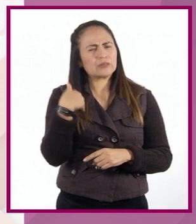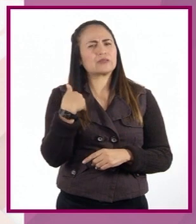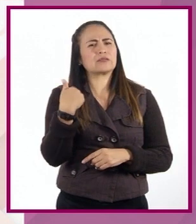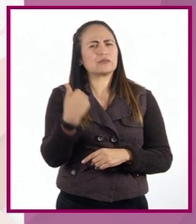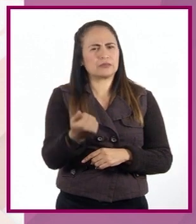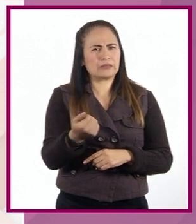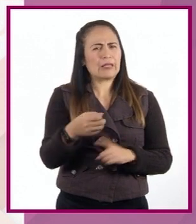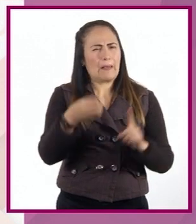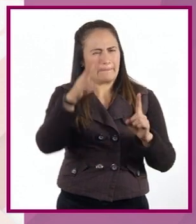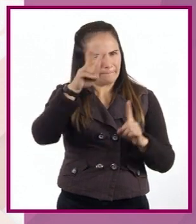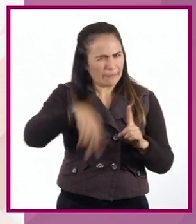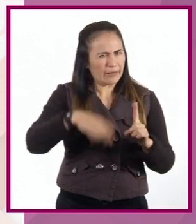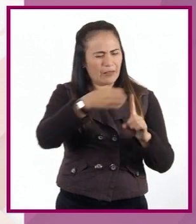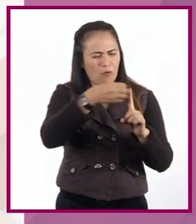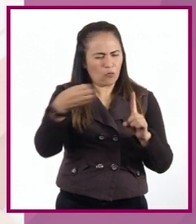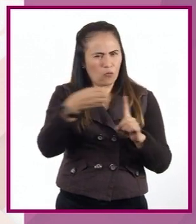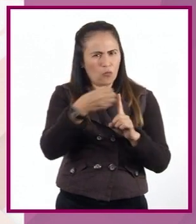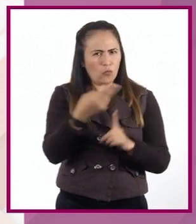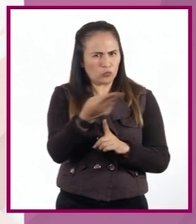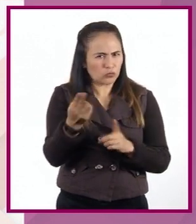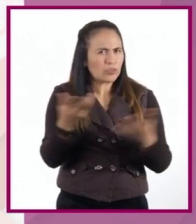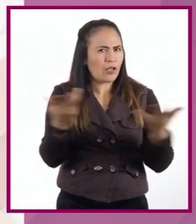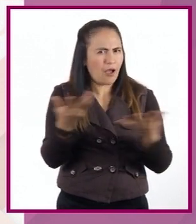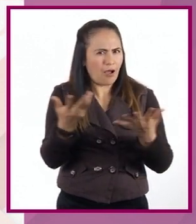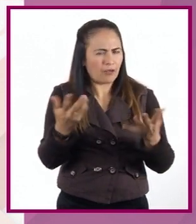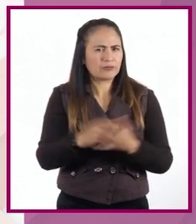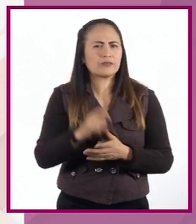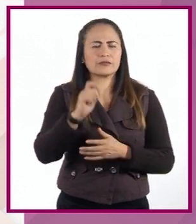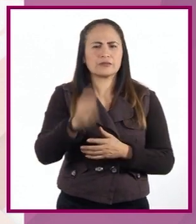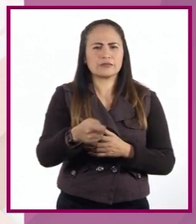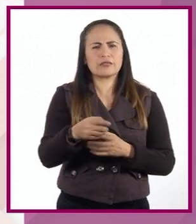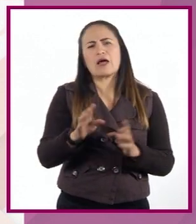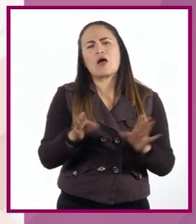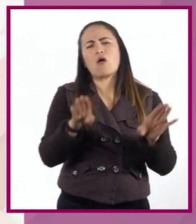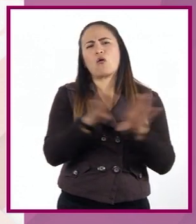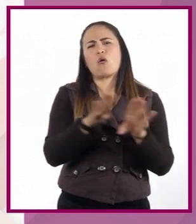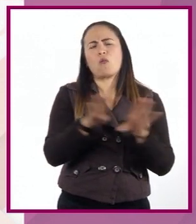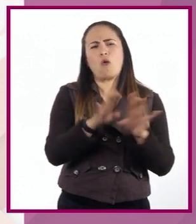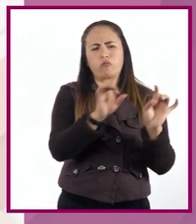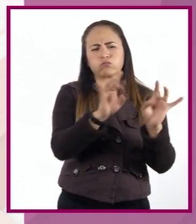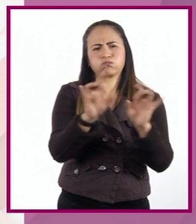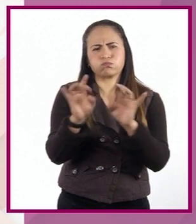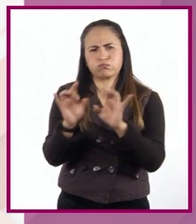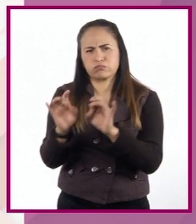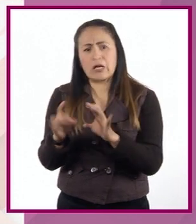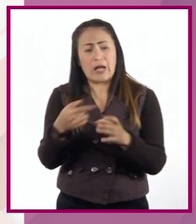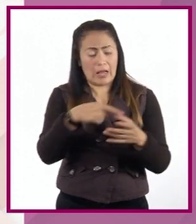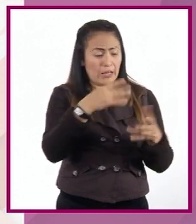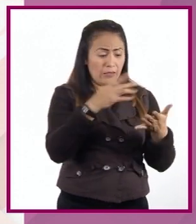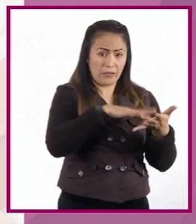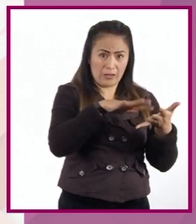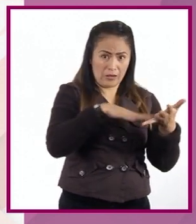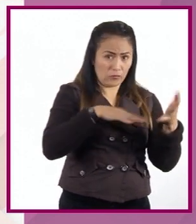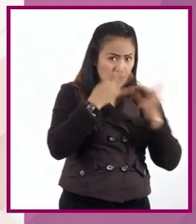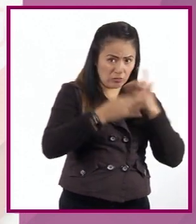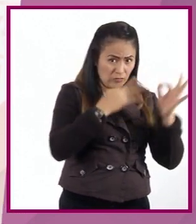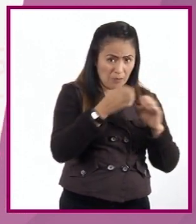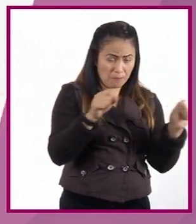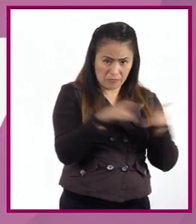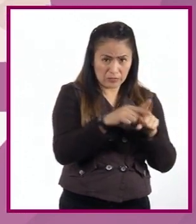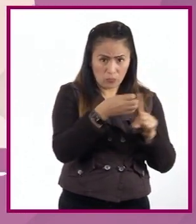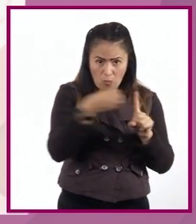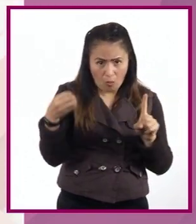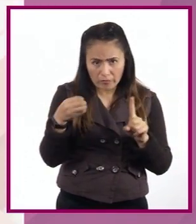la verdadera secuencia de los hechos, es decir, el orden en que ocurrieron y no cómo se encuentran en la noticia.